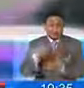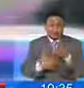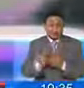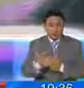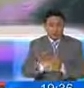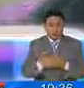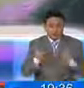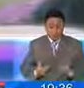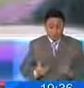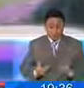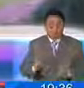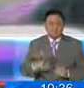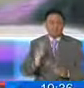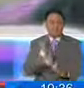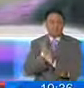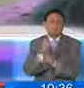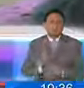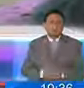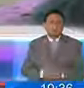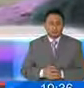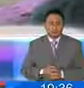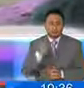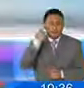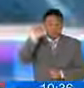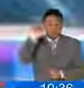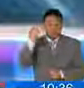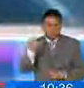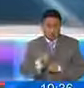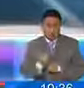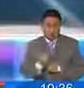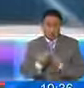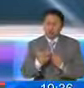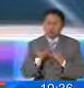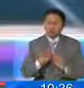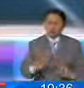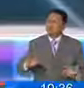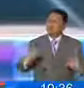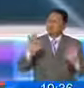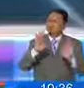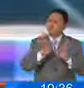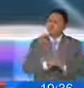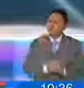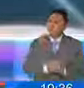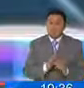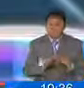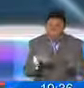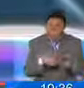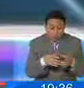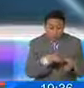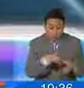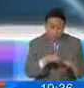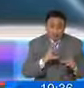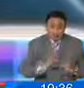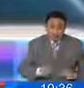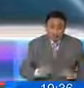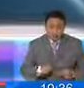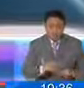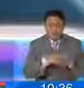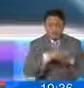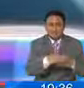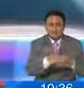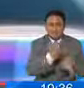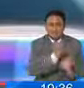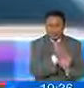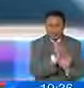los padres es primordial y el buscar espacios especializados para atención de salud, de orientación